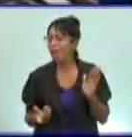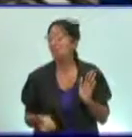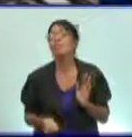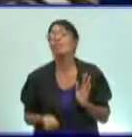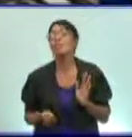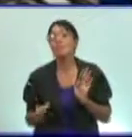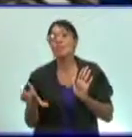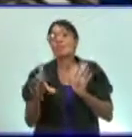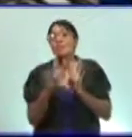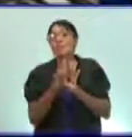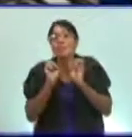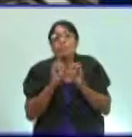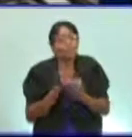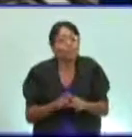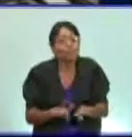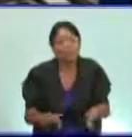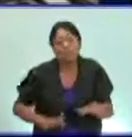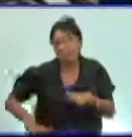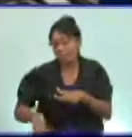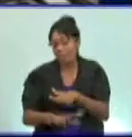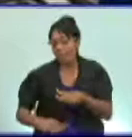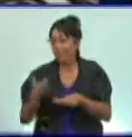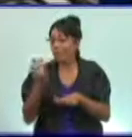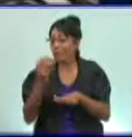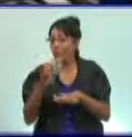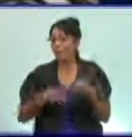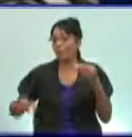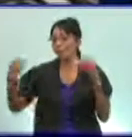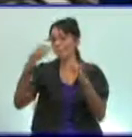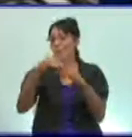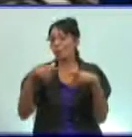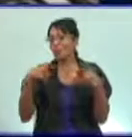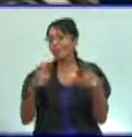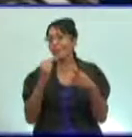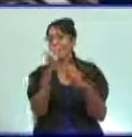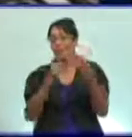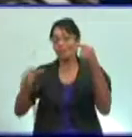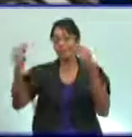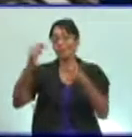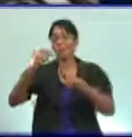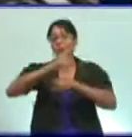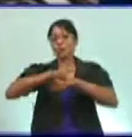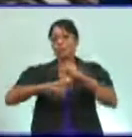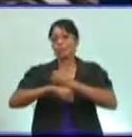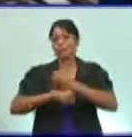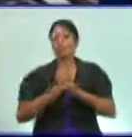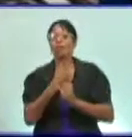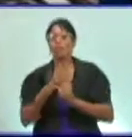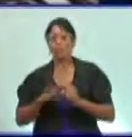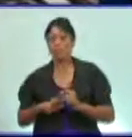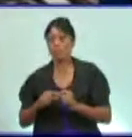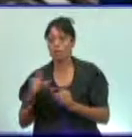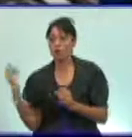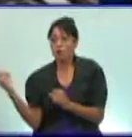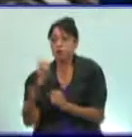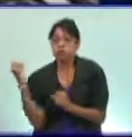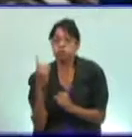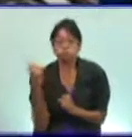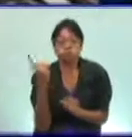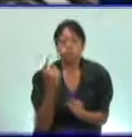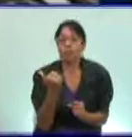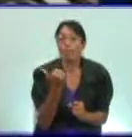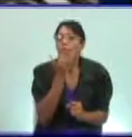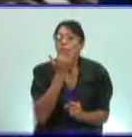la influencia de la base económica sobre la superestructura, ya lo decíamos, si pasa un ciclón va a afectar a la salud, va a afectar a la educación, porque